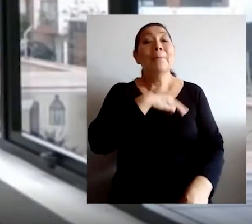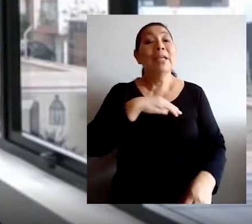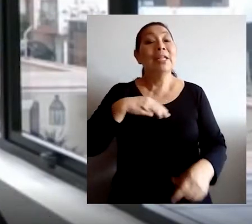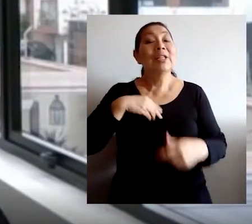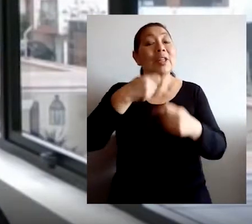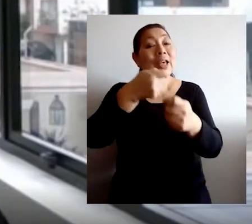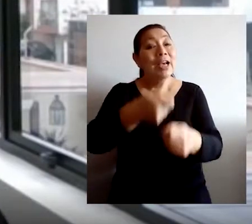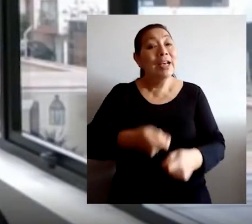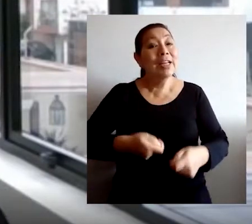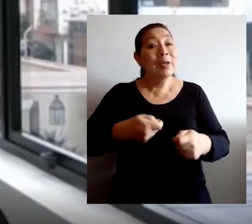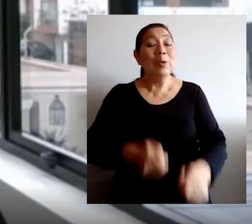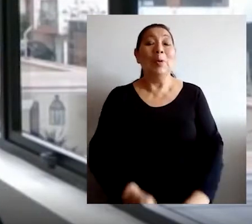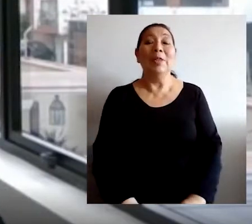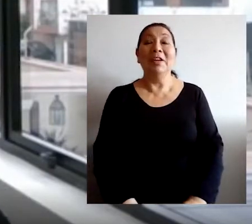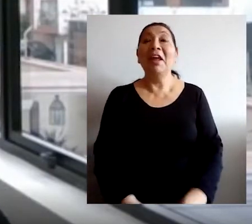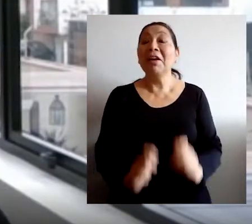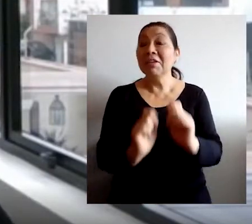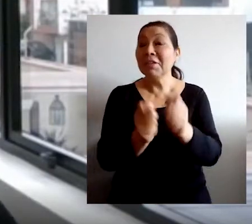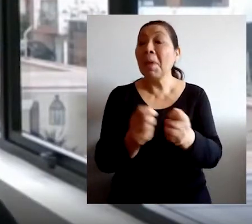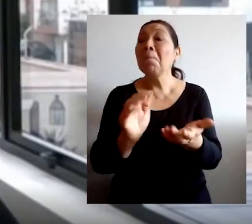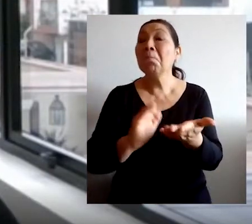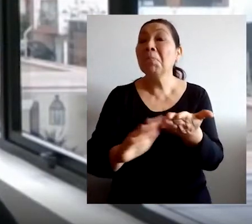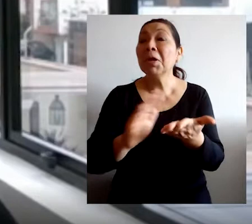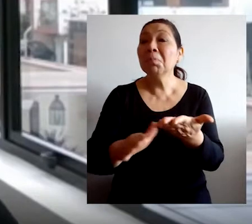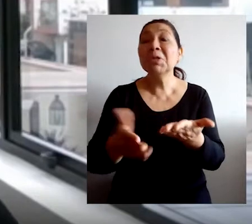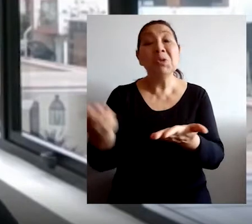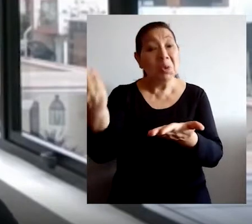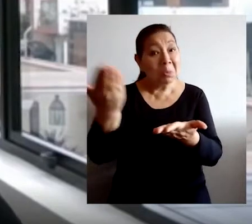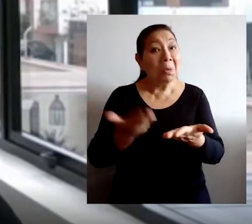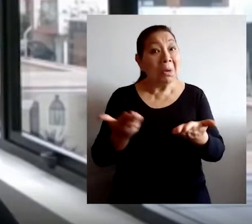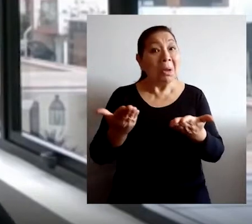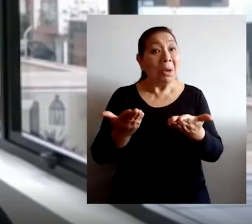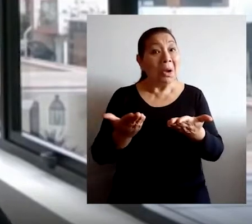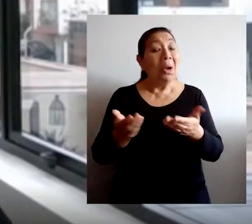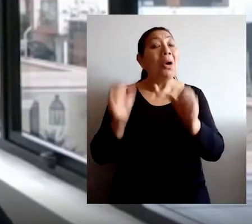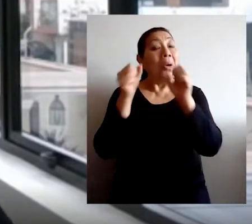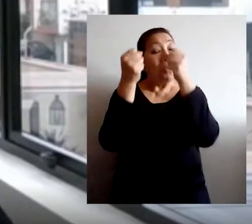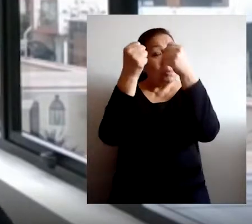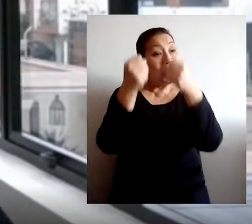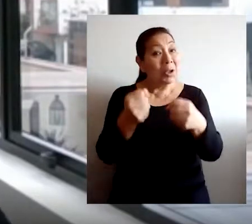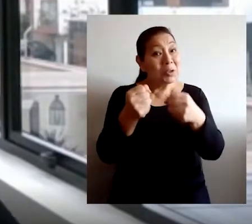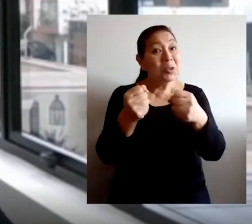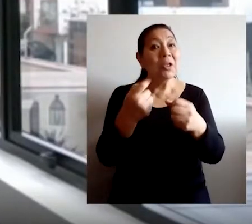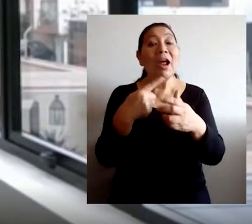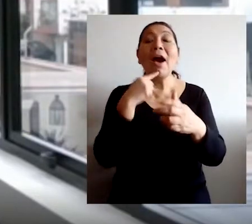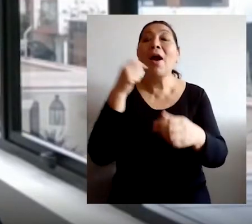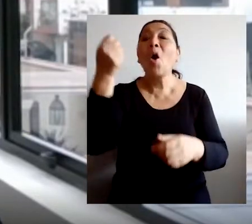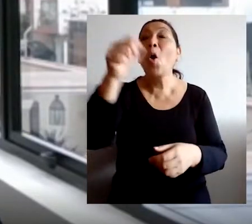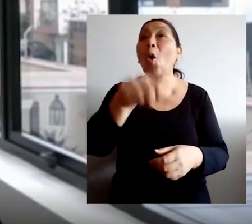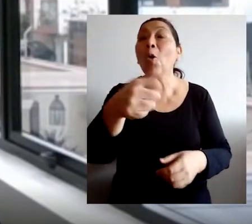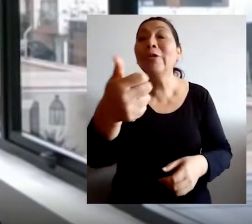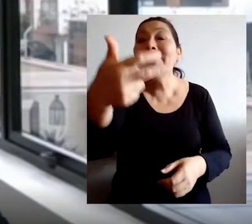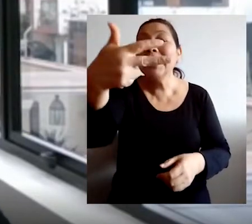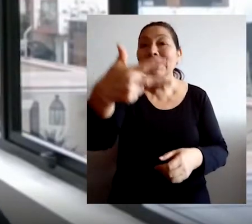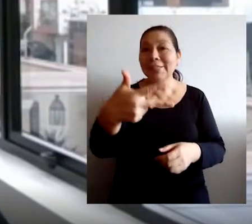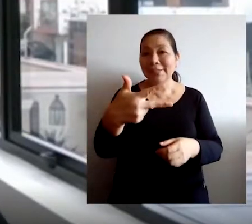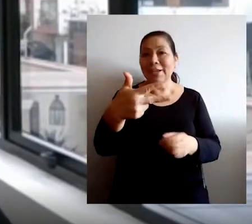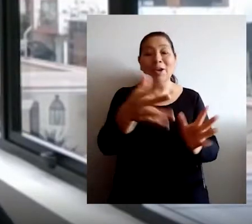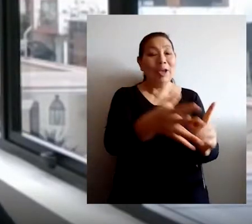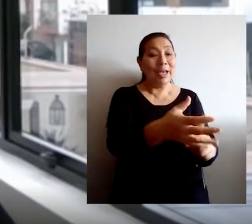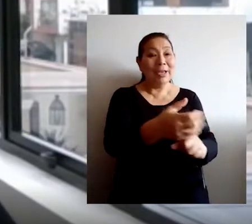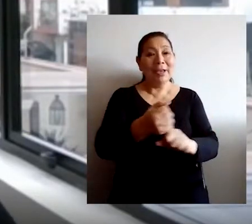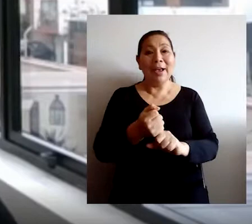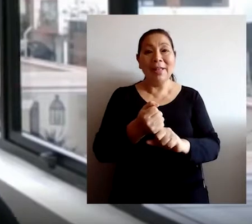de Agricultura le ha dado licencia de conducción directa, le ha dado posesión a terceros, quienes